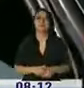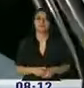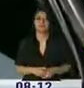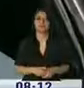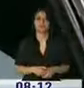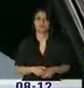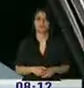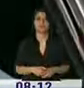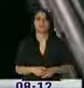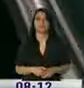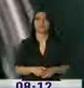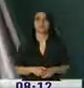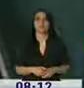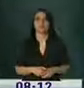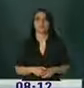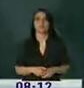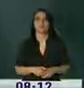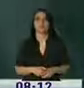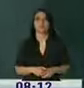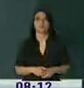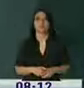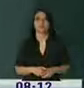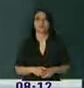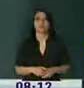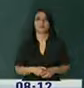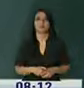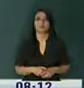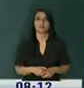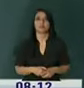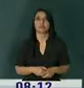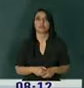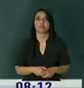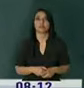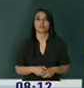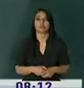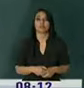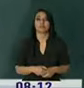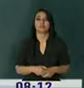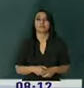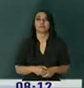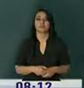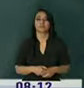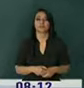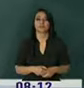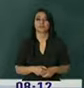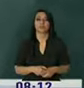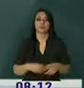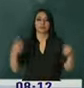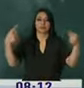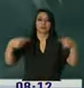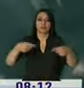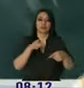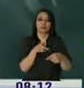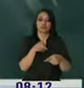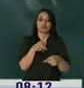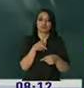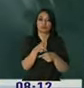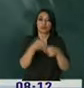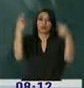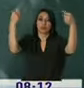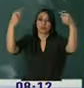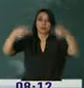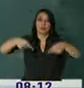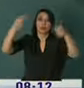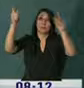parte, justamente, en donde pueda ser leído y donde pueda ser identificado por los sistemas que